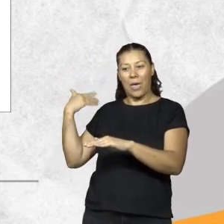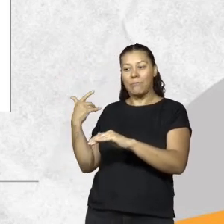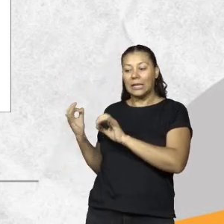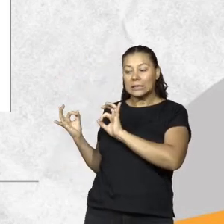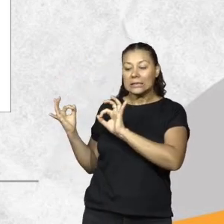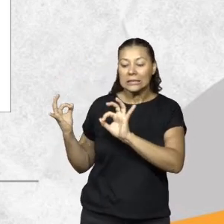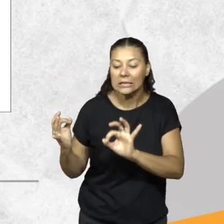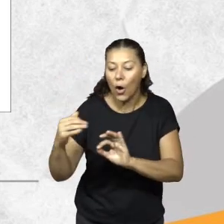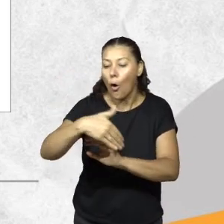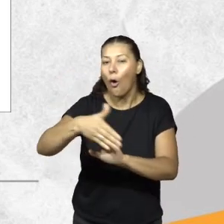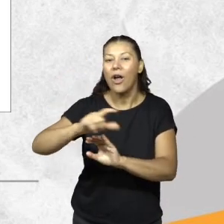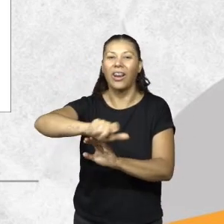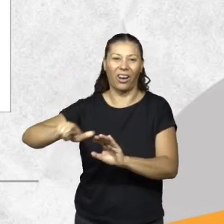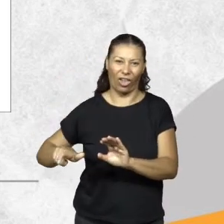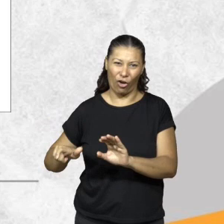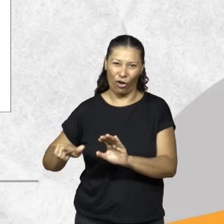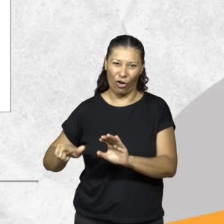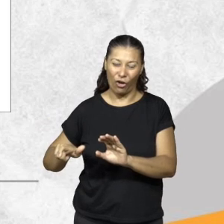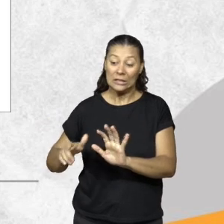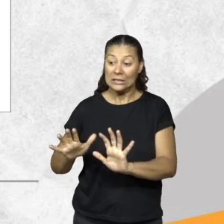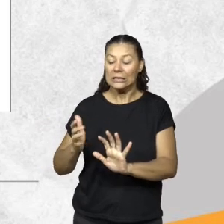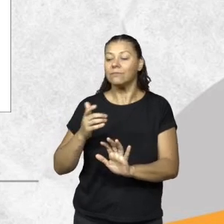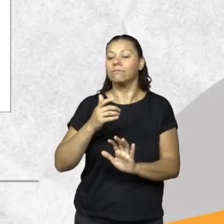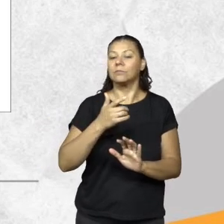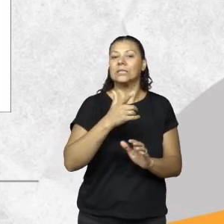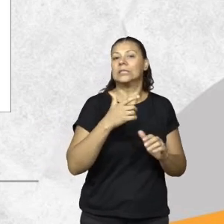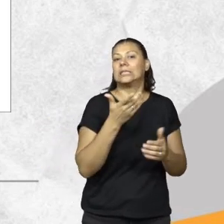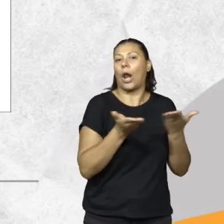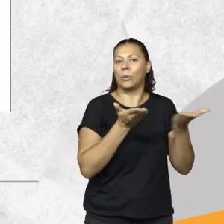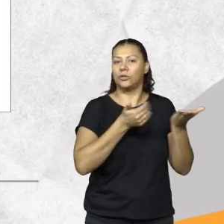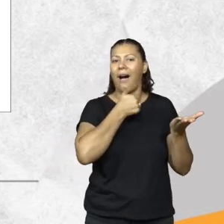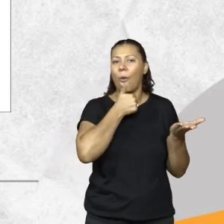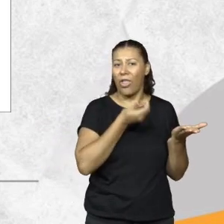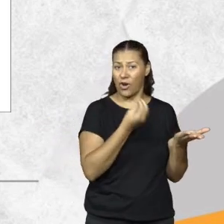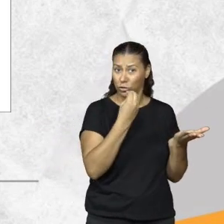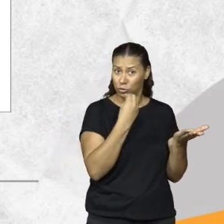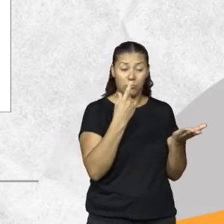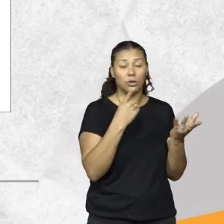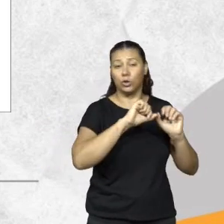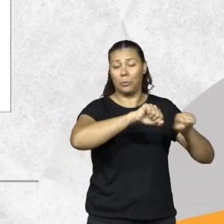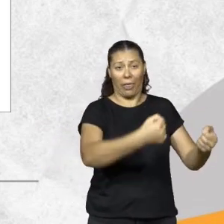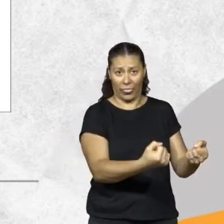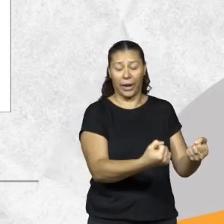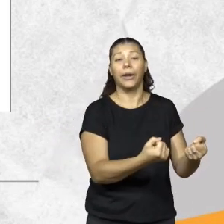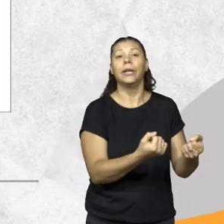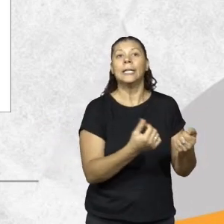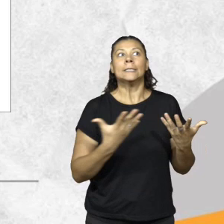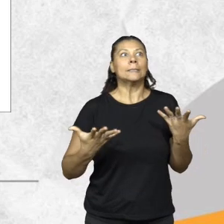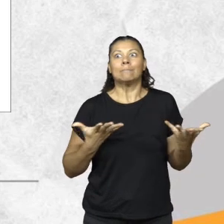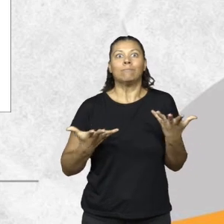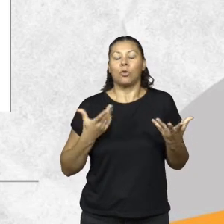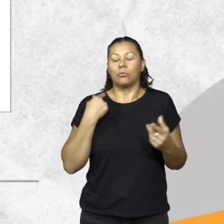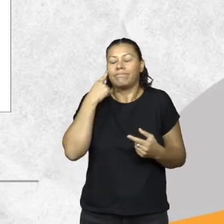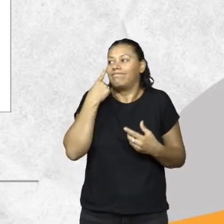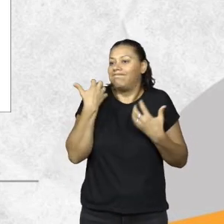Inmediatamente pasó esto, nos tuvimos que suspender el servicio de agua, etcétera. Bueno, ¿qué hacemos con estas